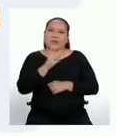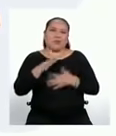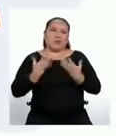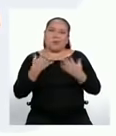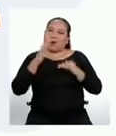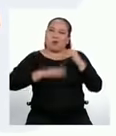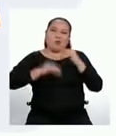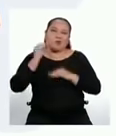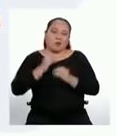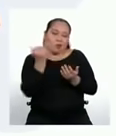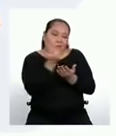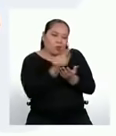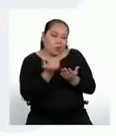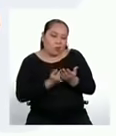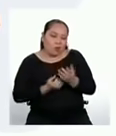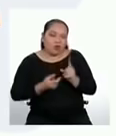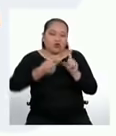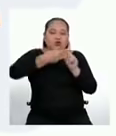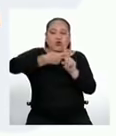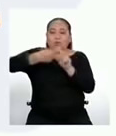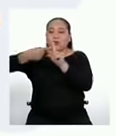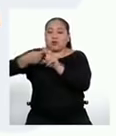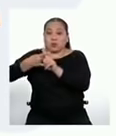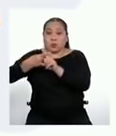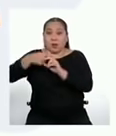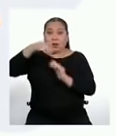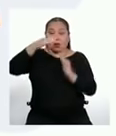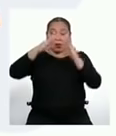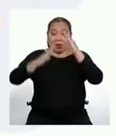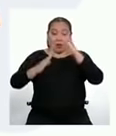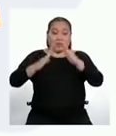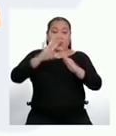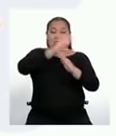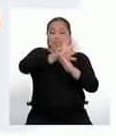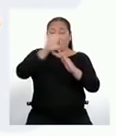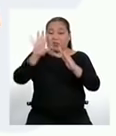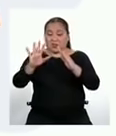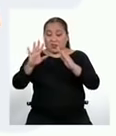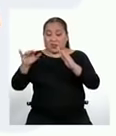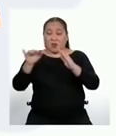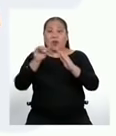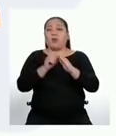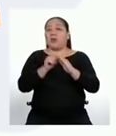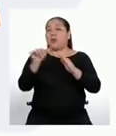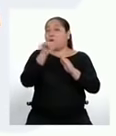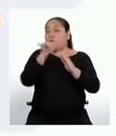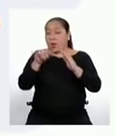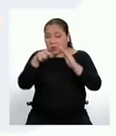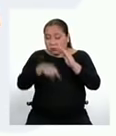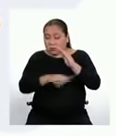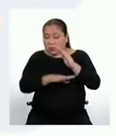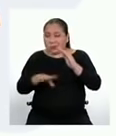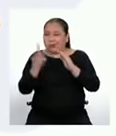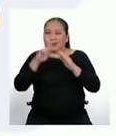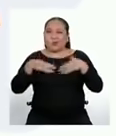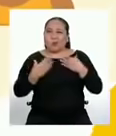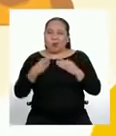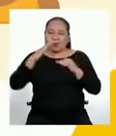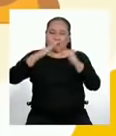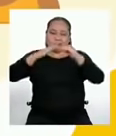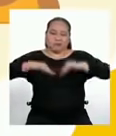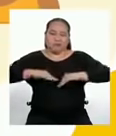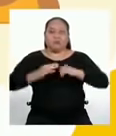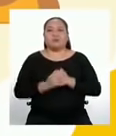existe si la suma de las longitudes de 2 lados es igual a la longitud del tercer lado. Ahora veamos lo que creía